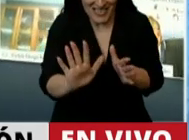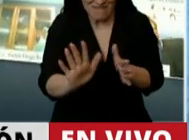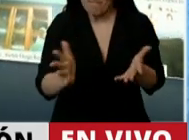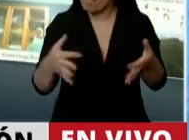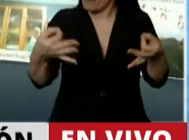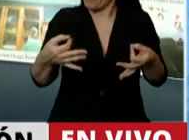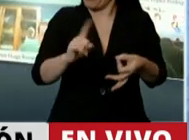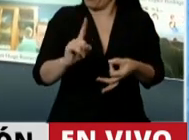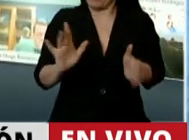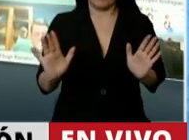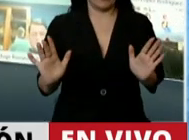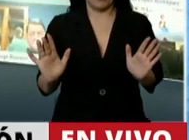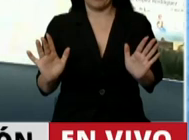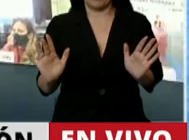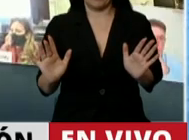buen camino.